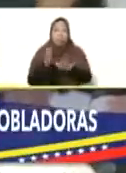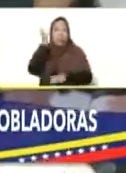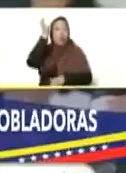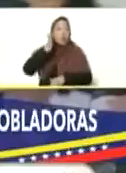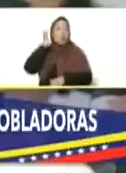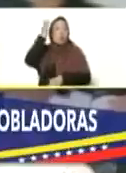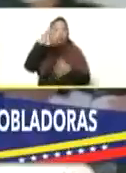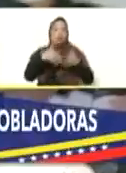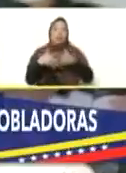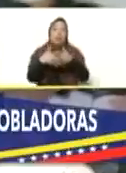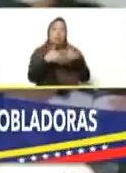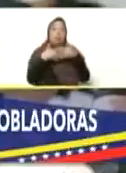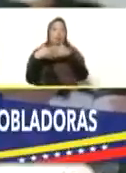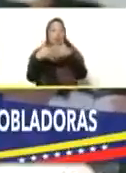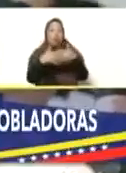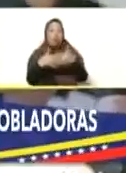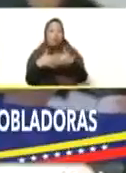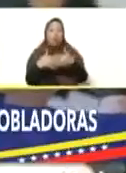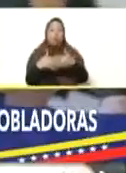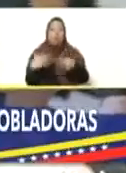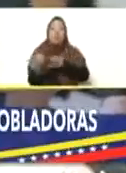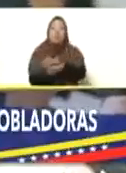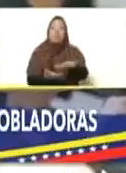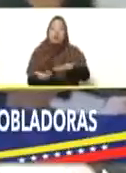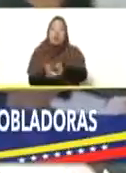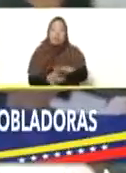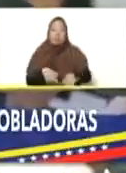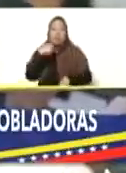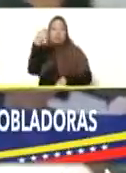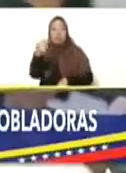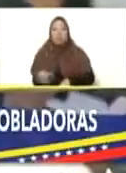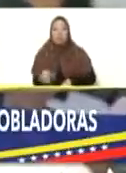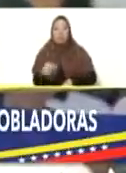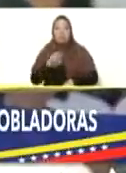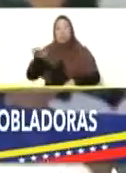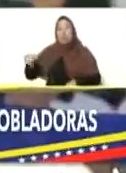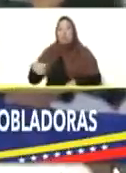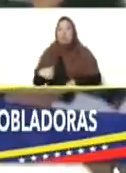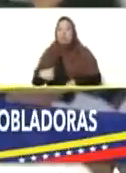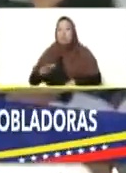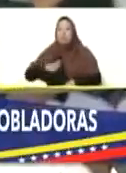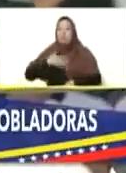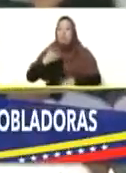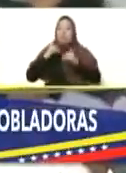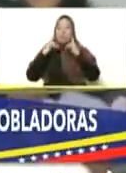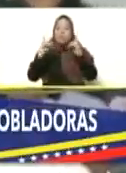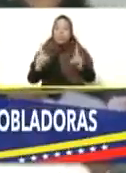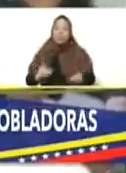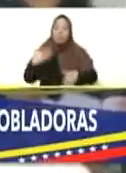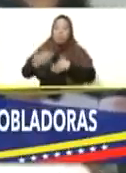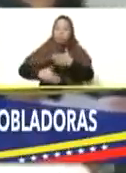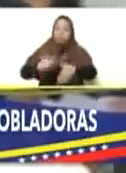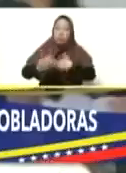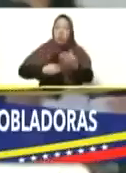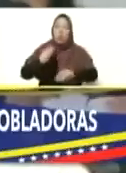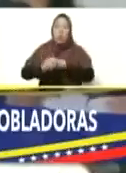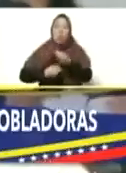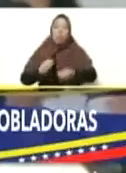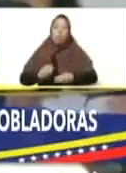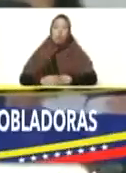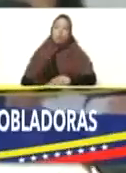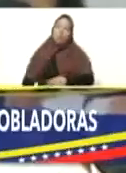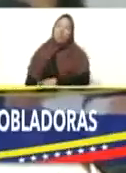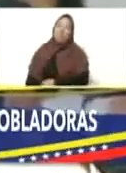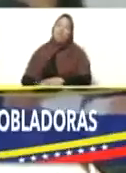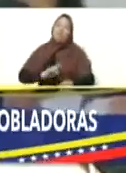estadounidense va a generar toda una serie de consecuencias ahora que decimos nosotros nosotros podemos seguir avanzando como a través de